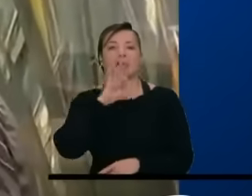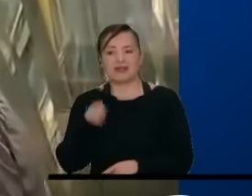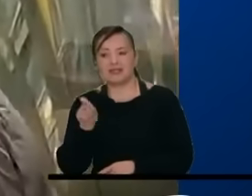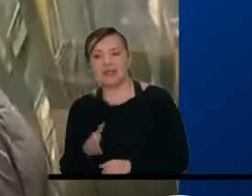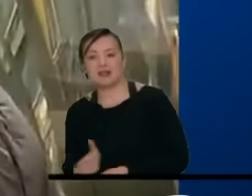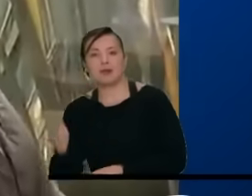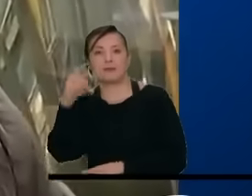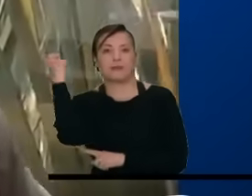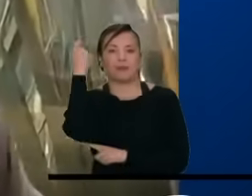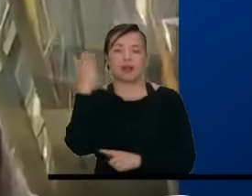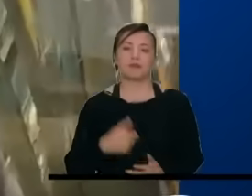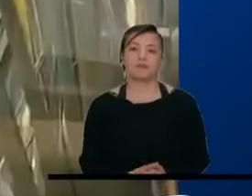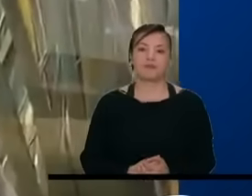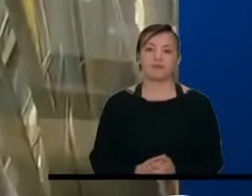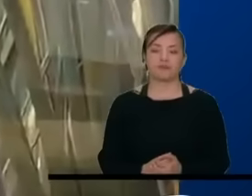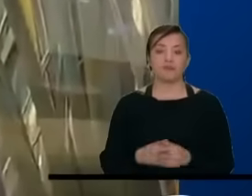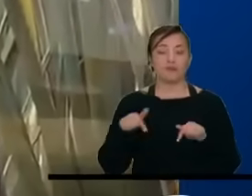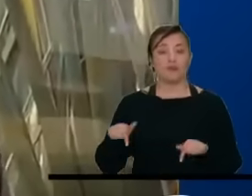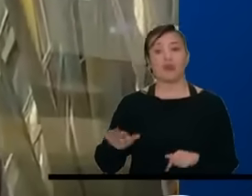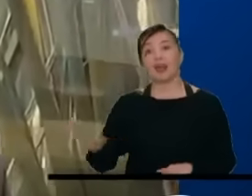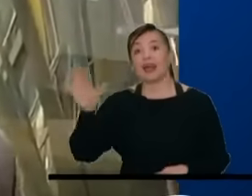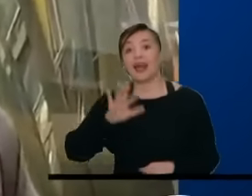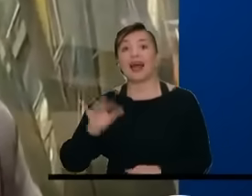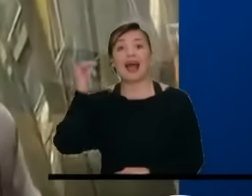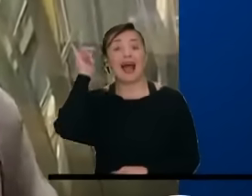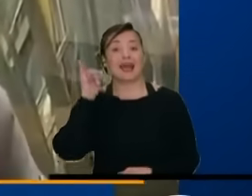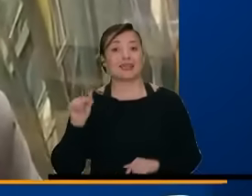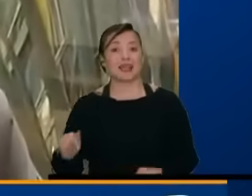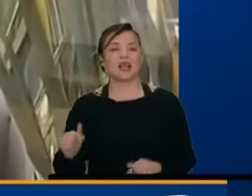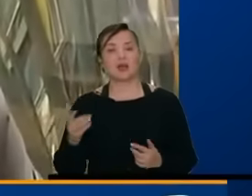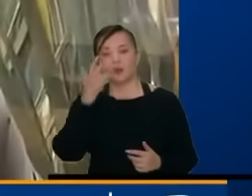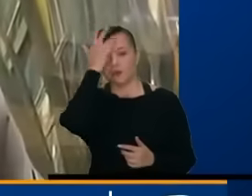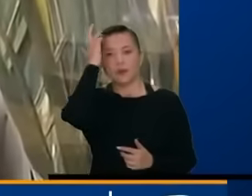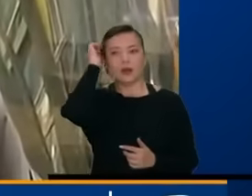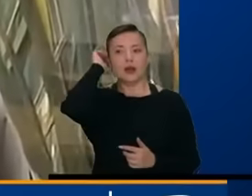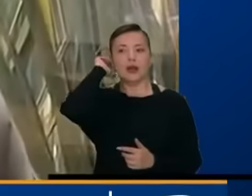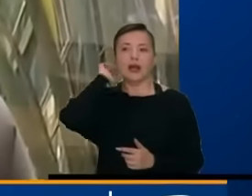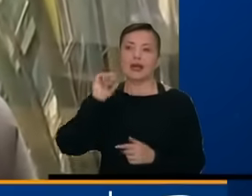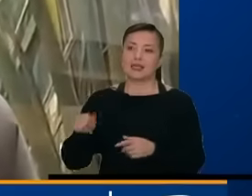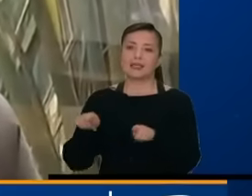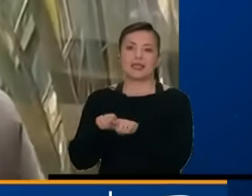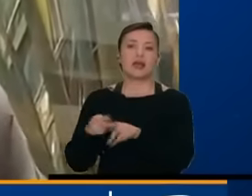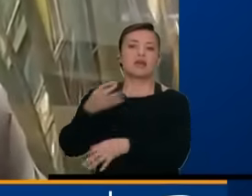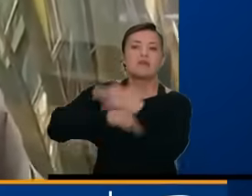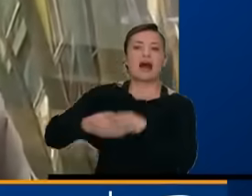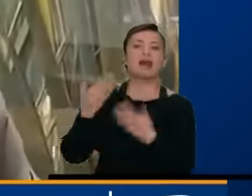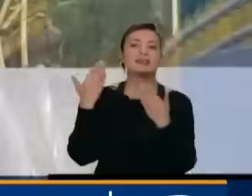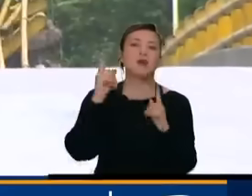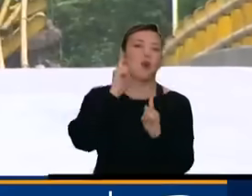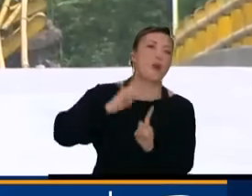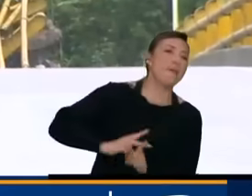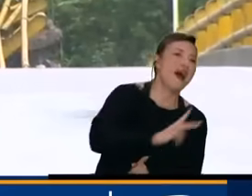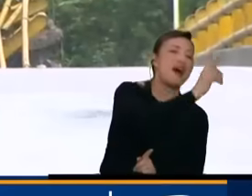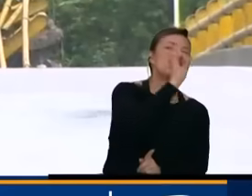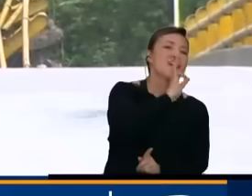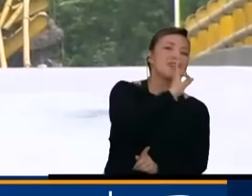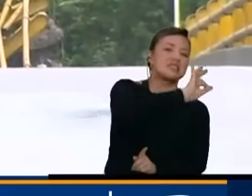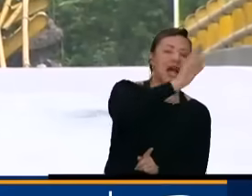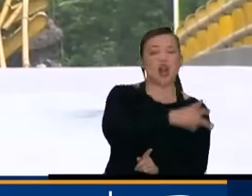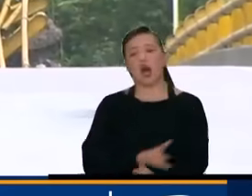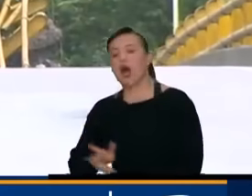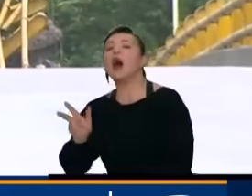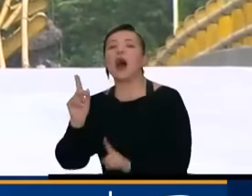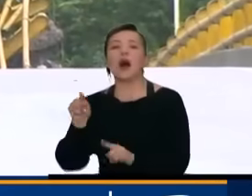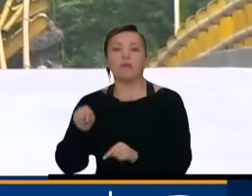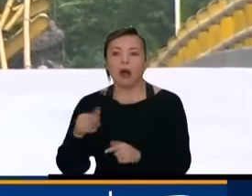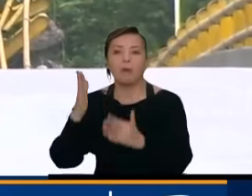Bien, la movilidad indicas en el departamento de Casanare, sino que estaba haciendo la ruta alterna a Villavicencio, al Meta, pero también la